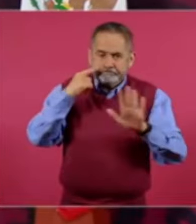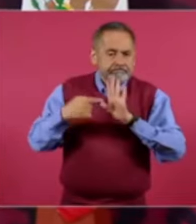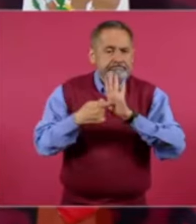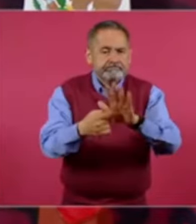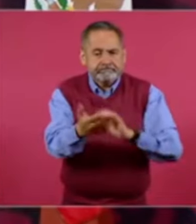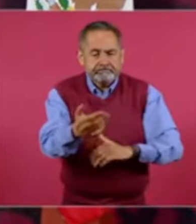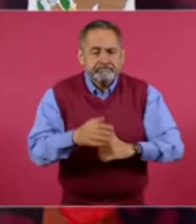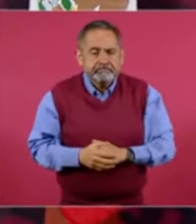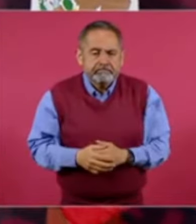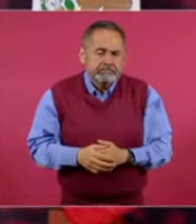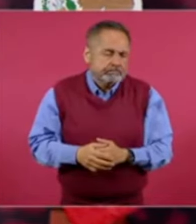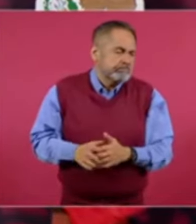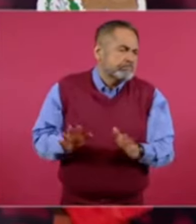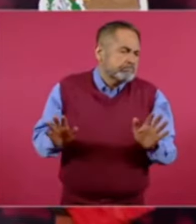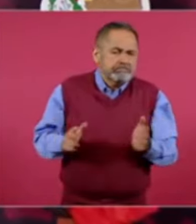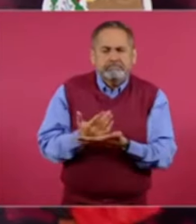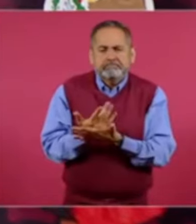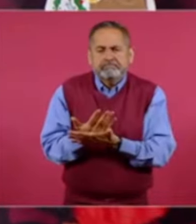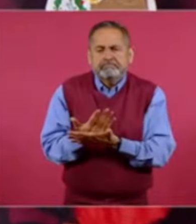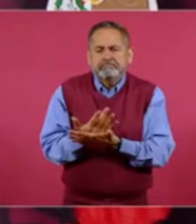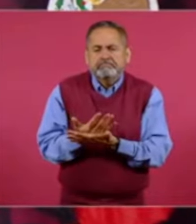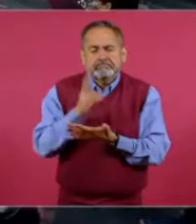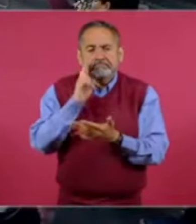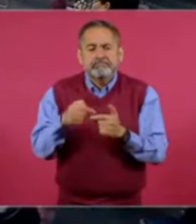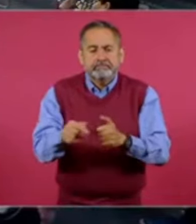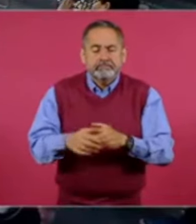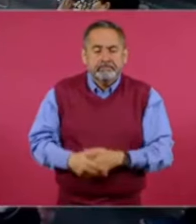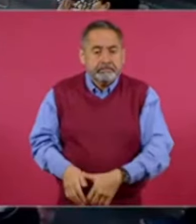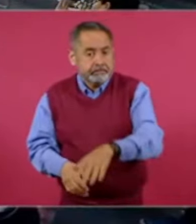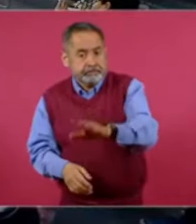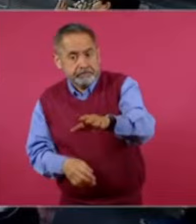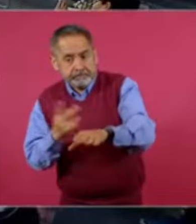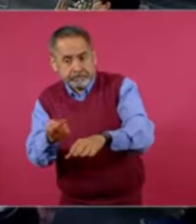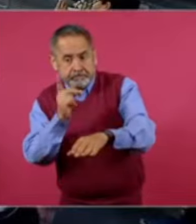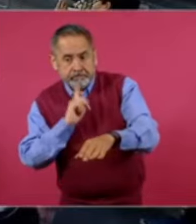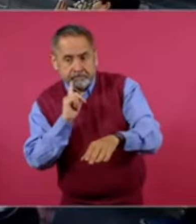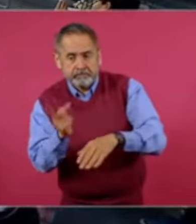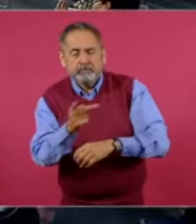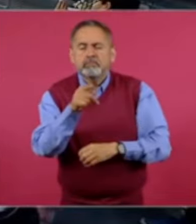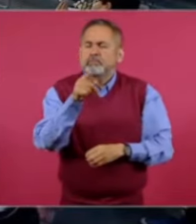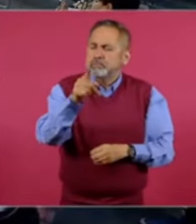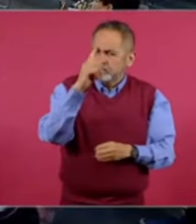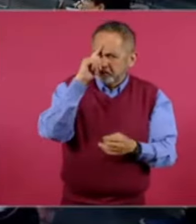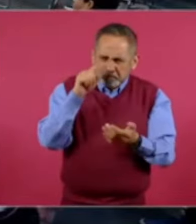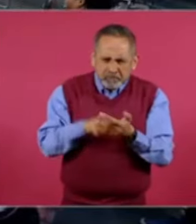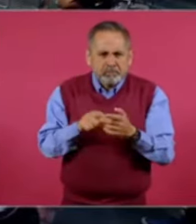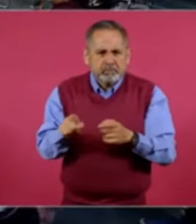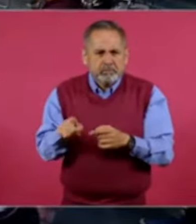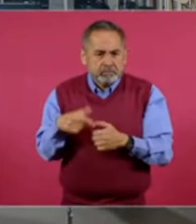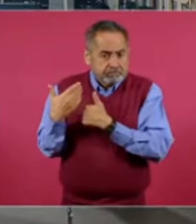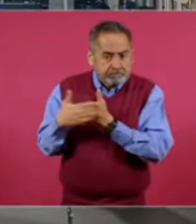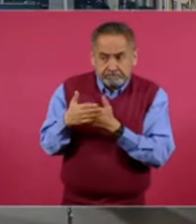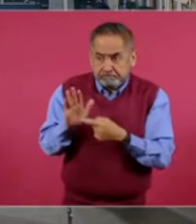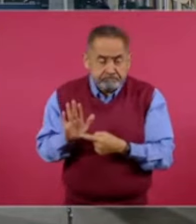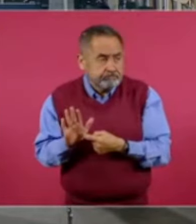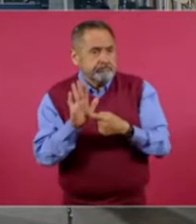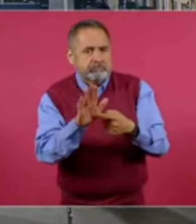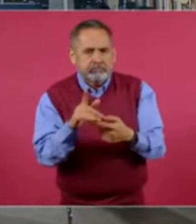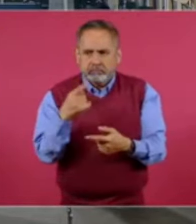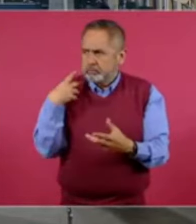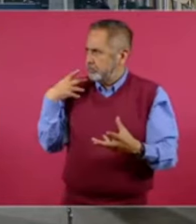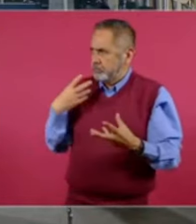Entonces vamos a esperarnos. ¿Y usted cree que se muestren las actas. Digo, ya lleva